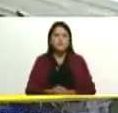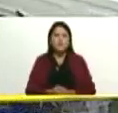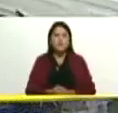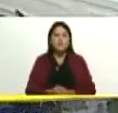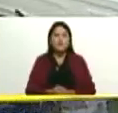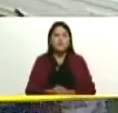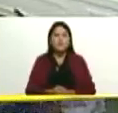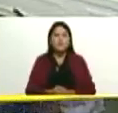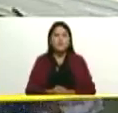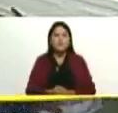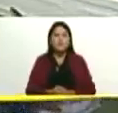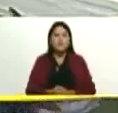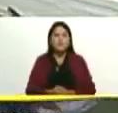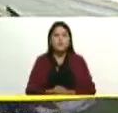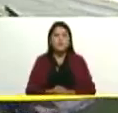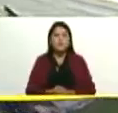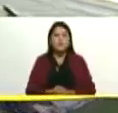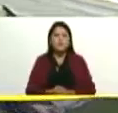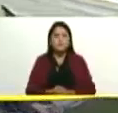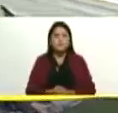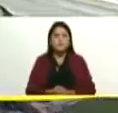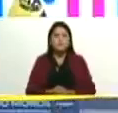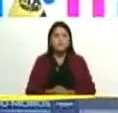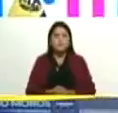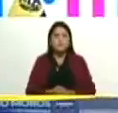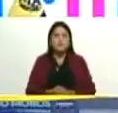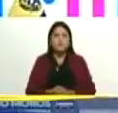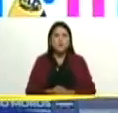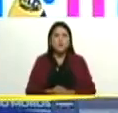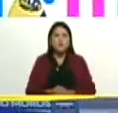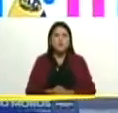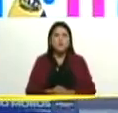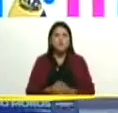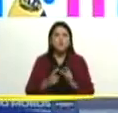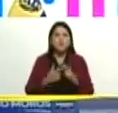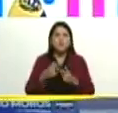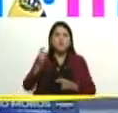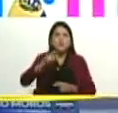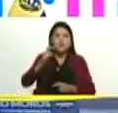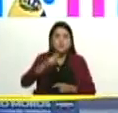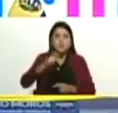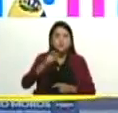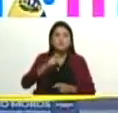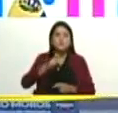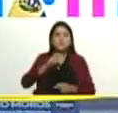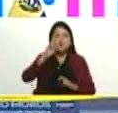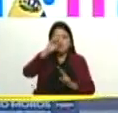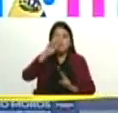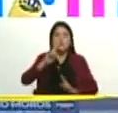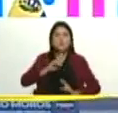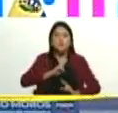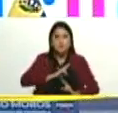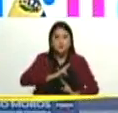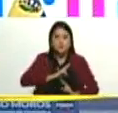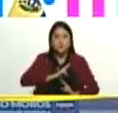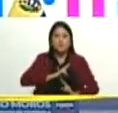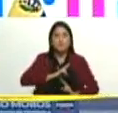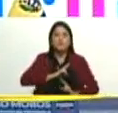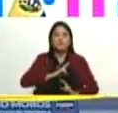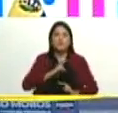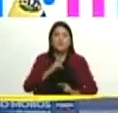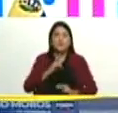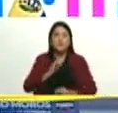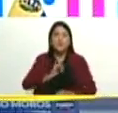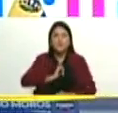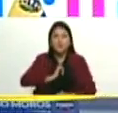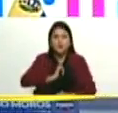mundo donde todos logremos que se nos respete en nuestra identidad política, cultural.